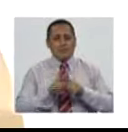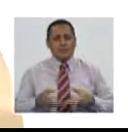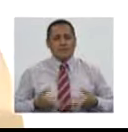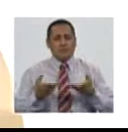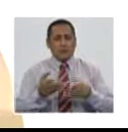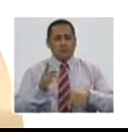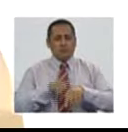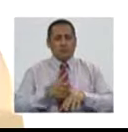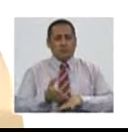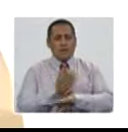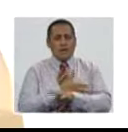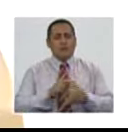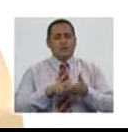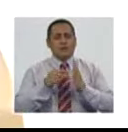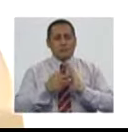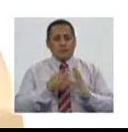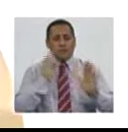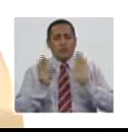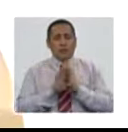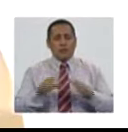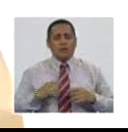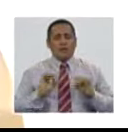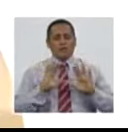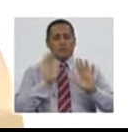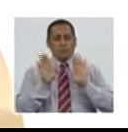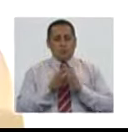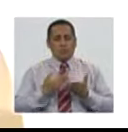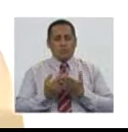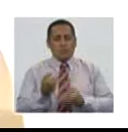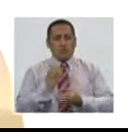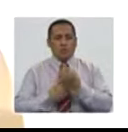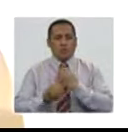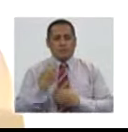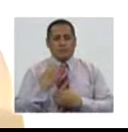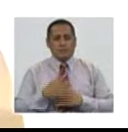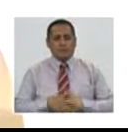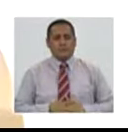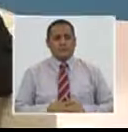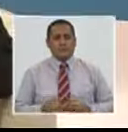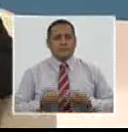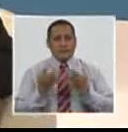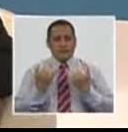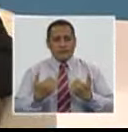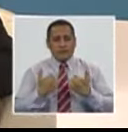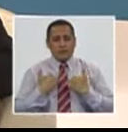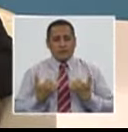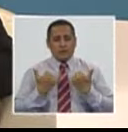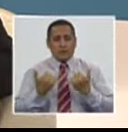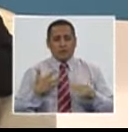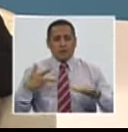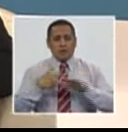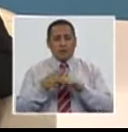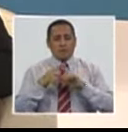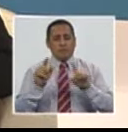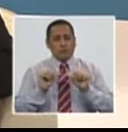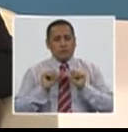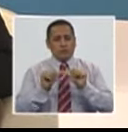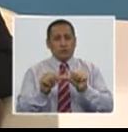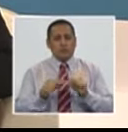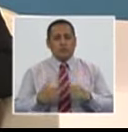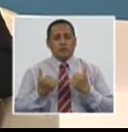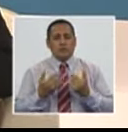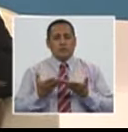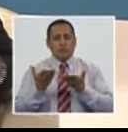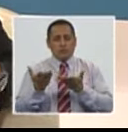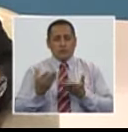más o menos Le damos un panorama de lo que podría ser el caso concreto que nos cuente Bueno pues nos vamos a ir a la pausa pero seguimos